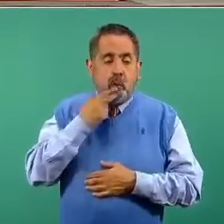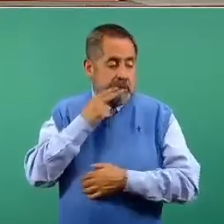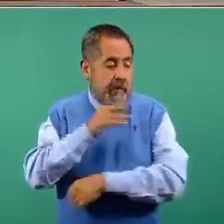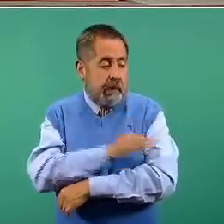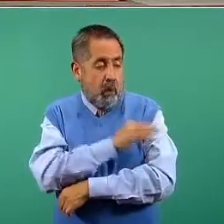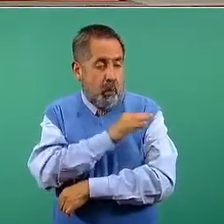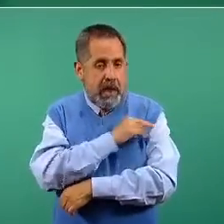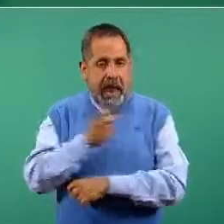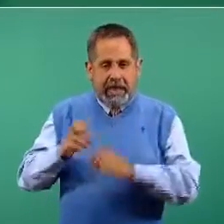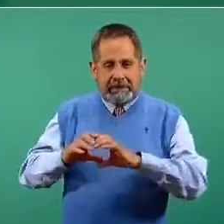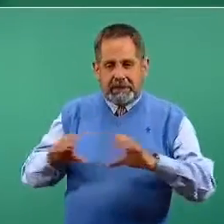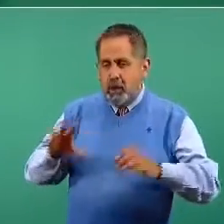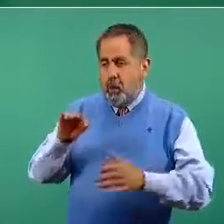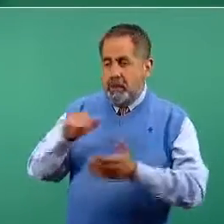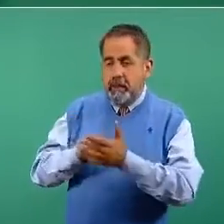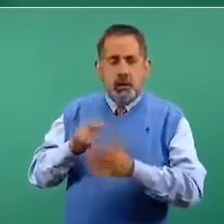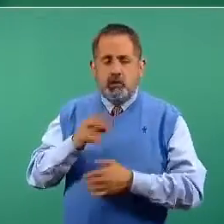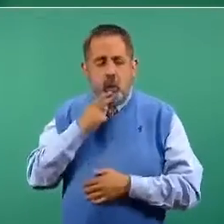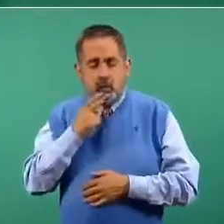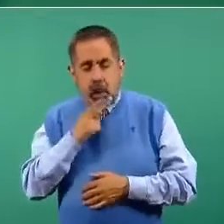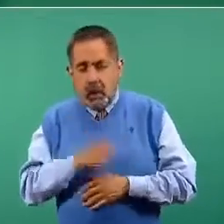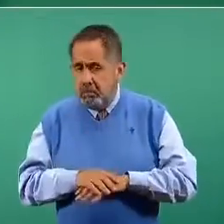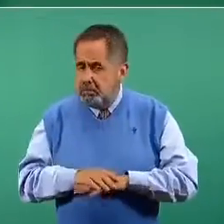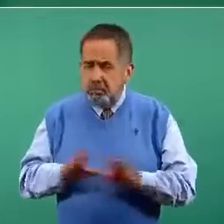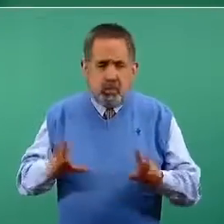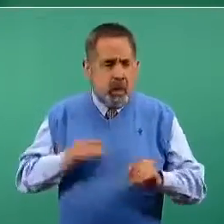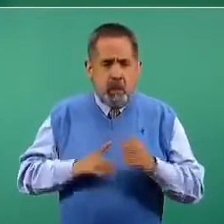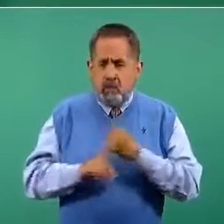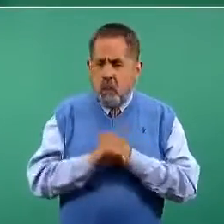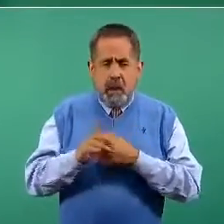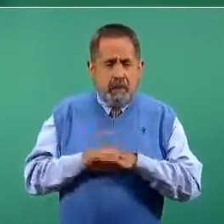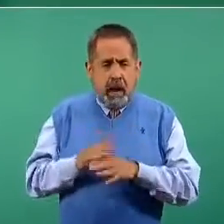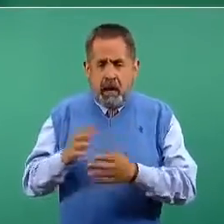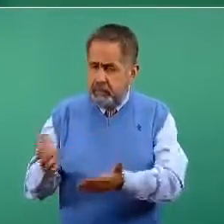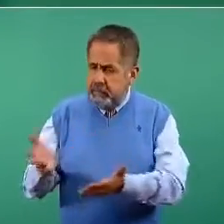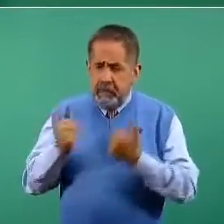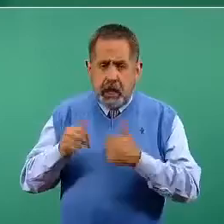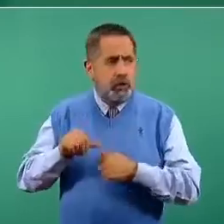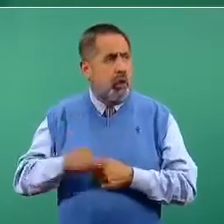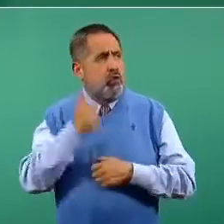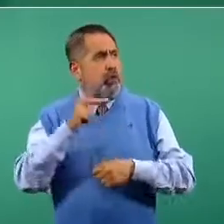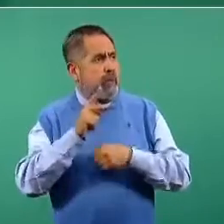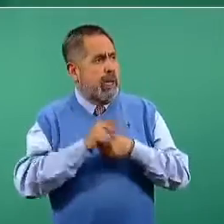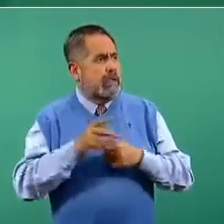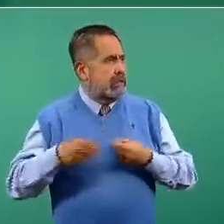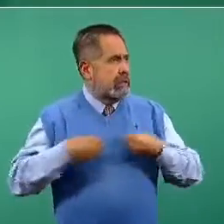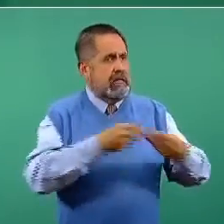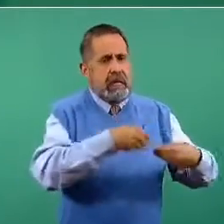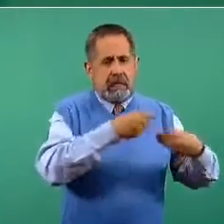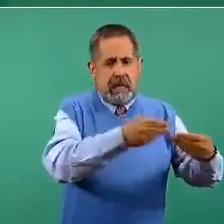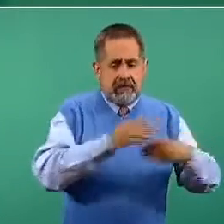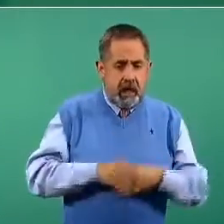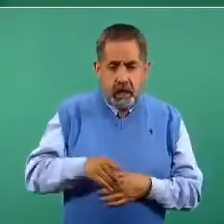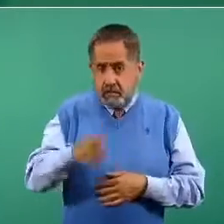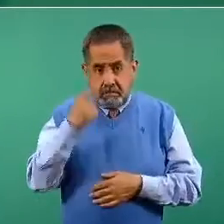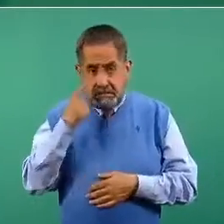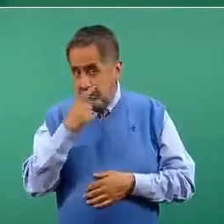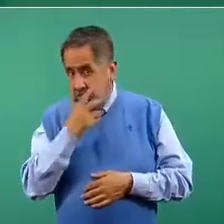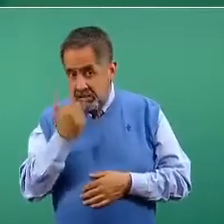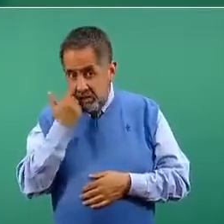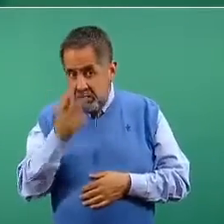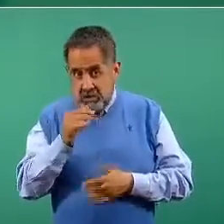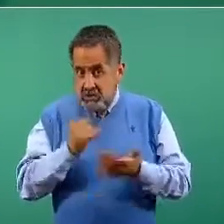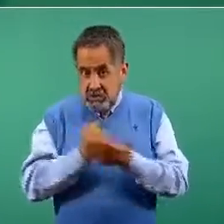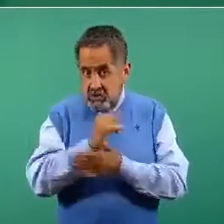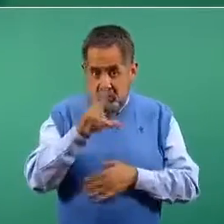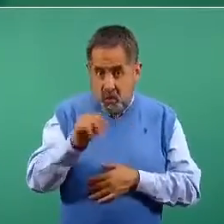no utilizar estas 40,000 dosis, no hay problema, el resto del país las necesita y si ellos han decidido, o sus gobernadores,